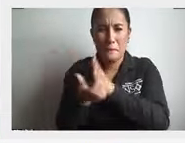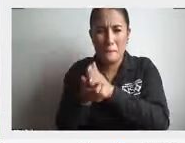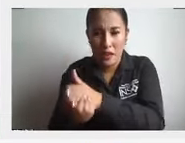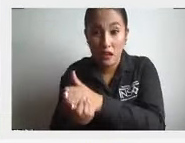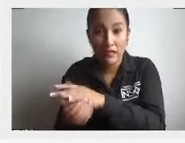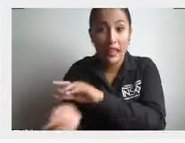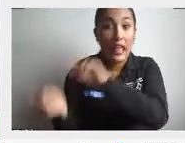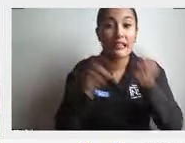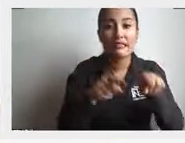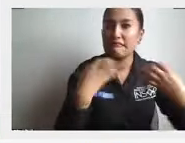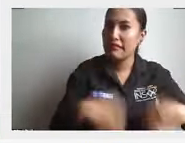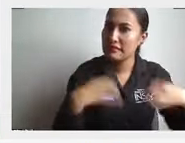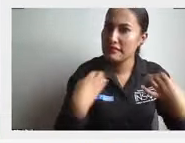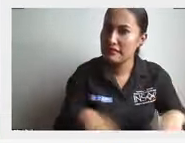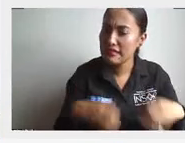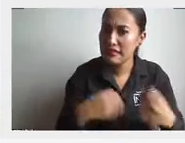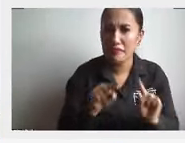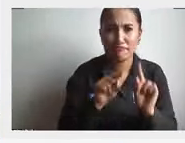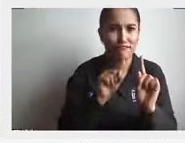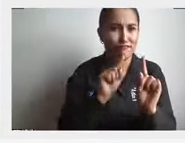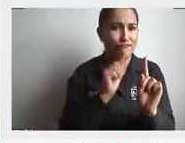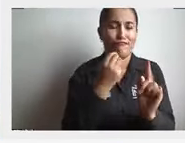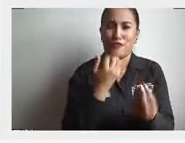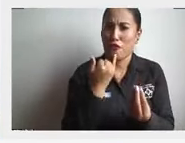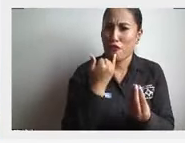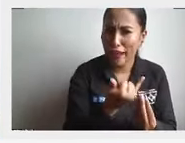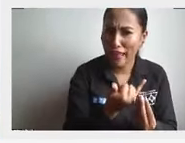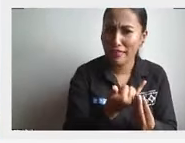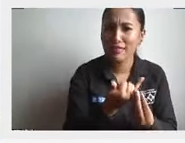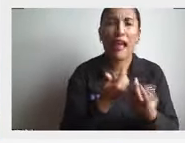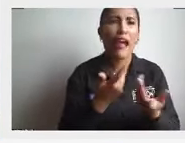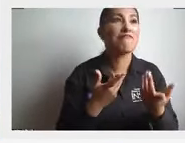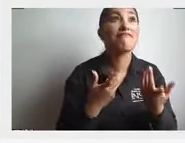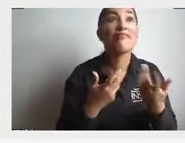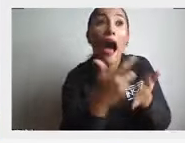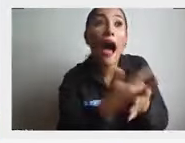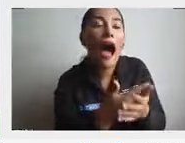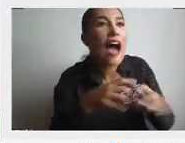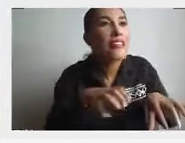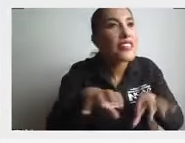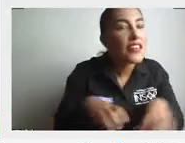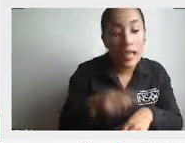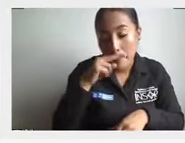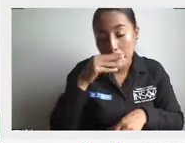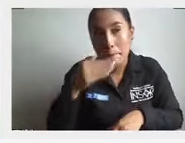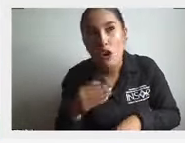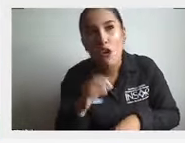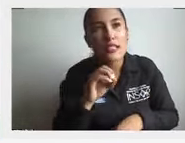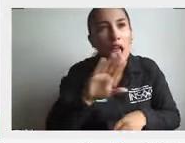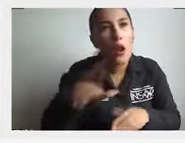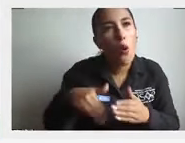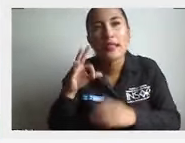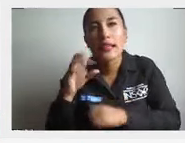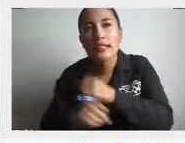súper sencilla, está por edades, qué actividades puedo hacer con un niño de 0 a 3 años, en fin.